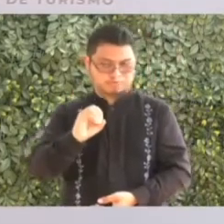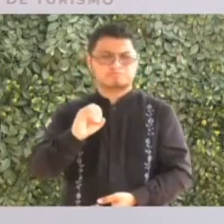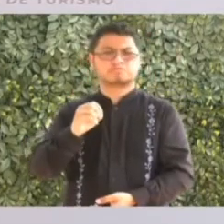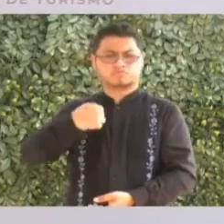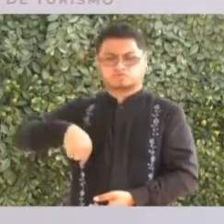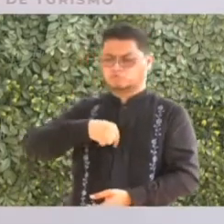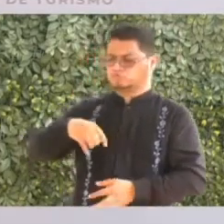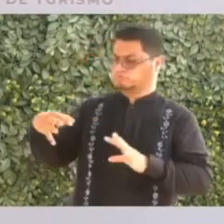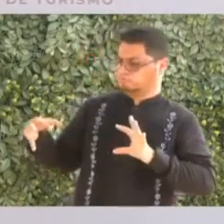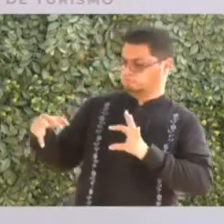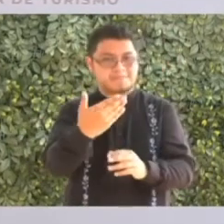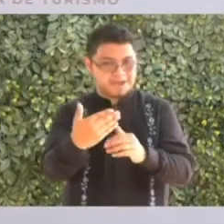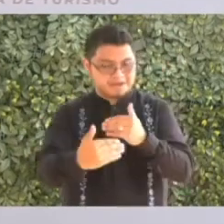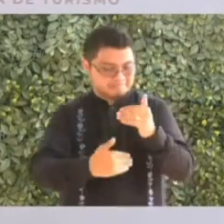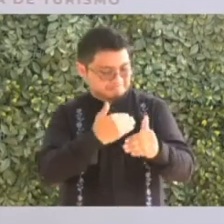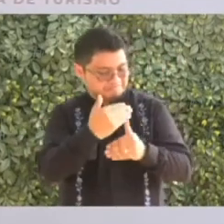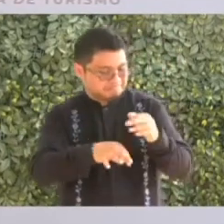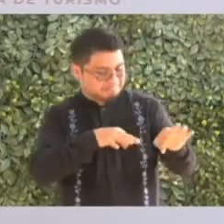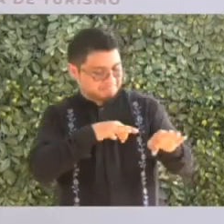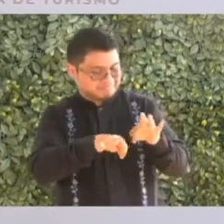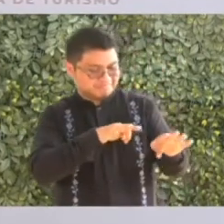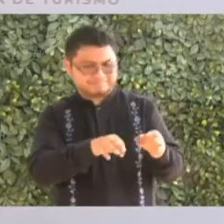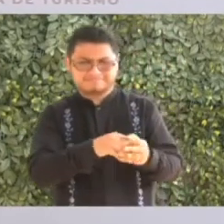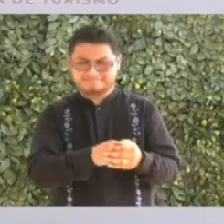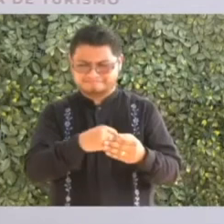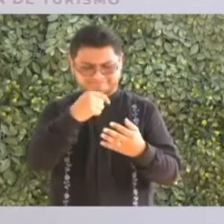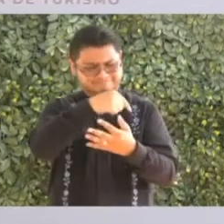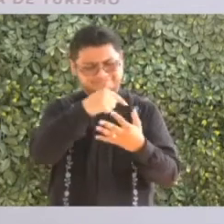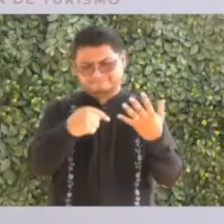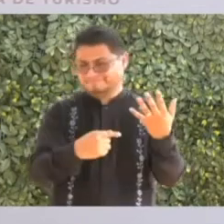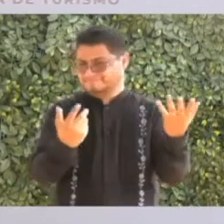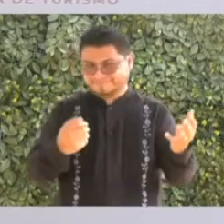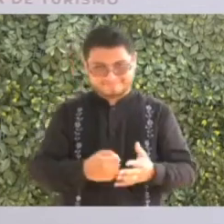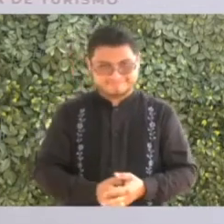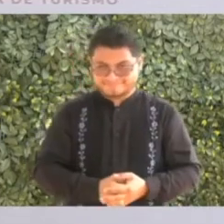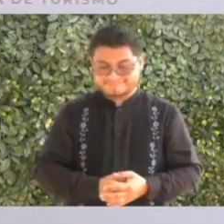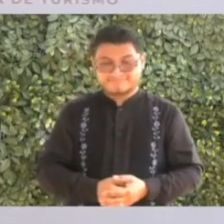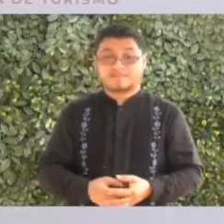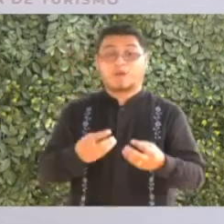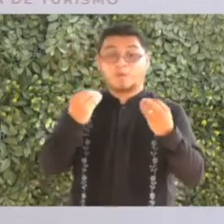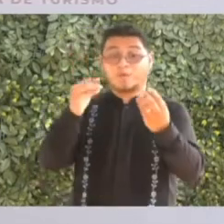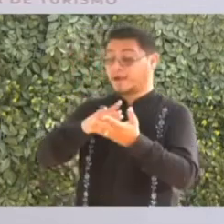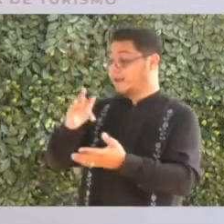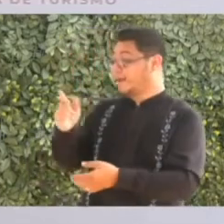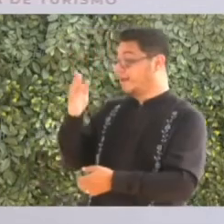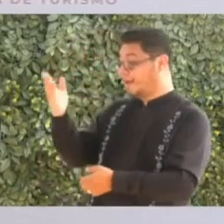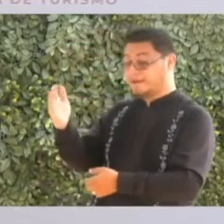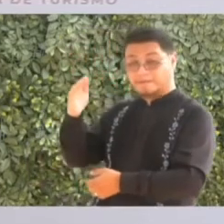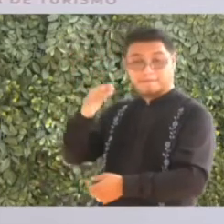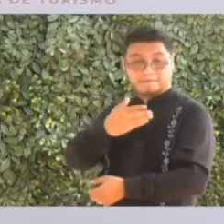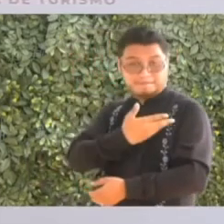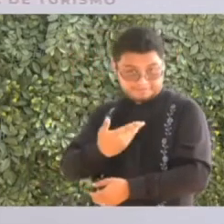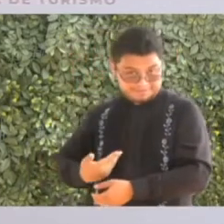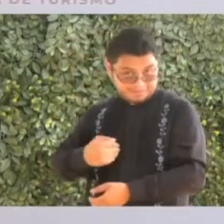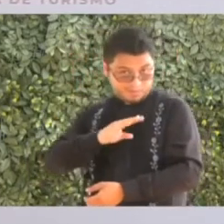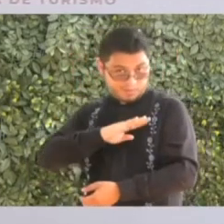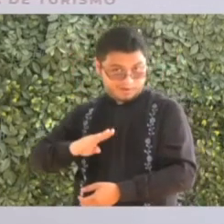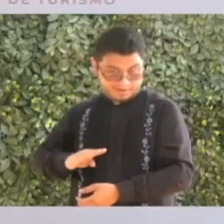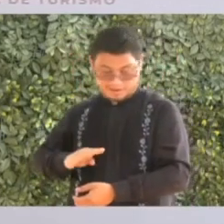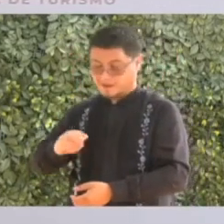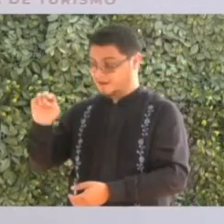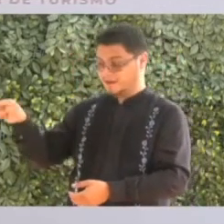de manera coordinada. Muchas gracias al presidente municipal, a Moisés